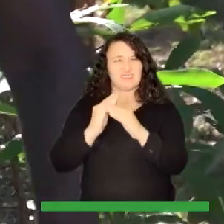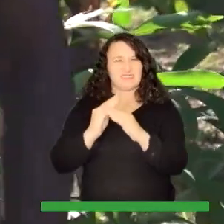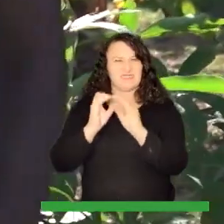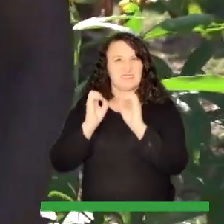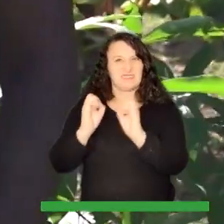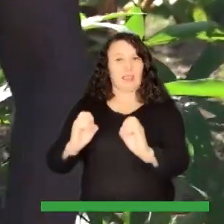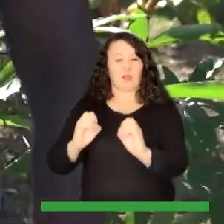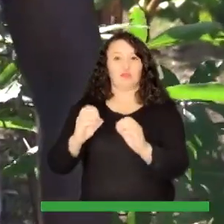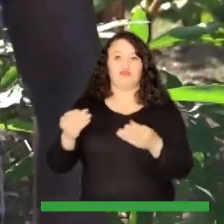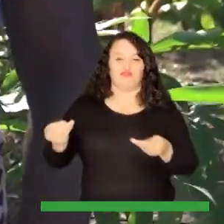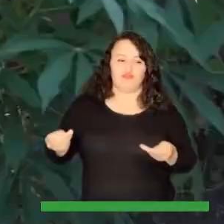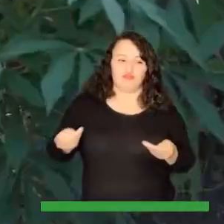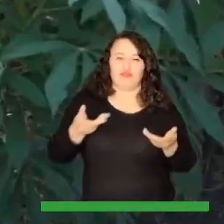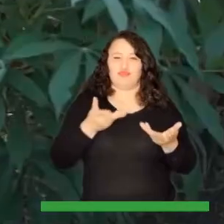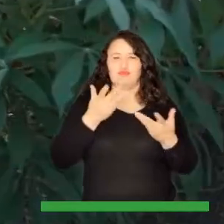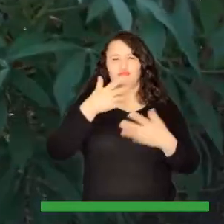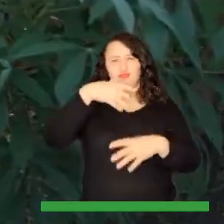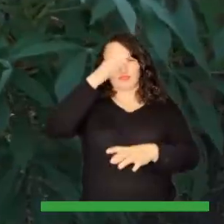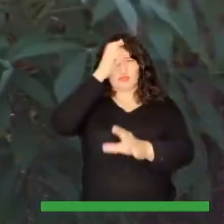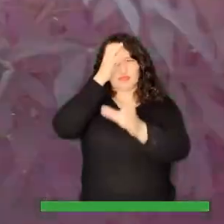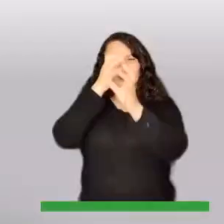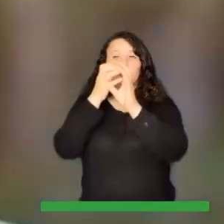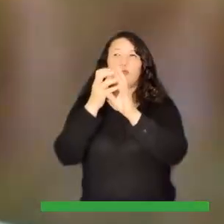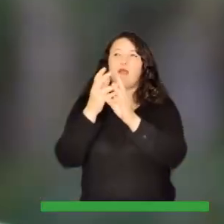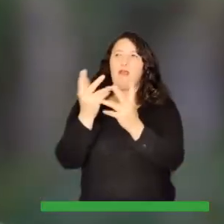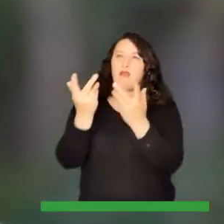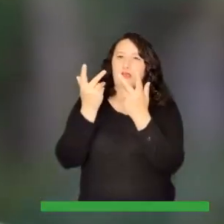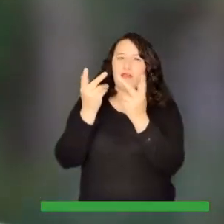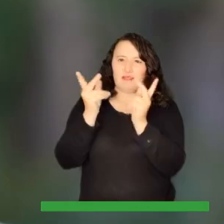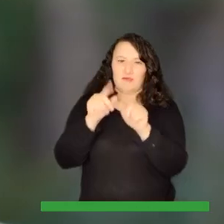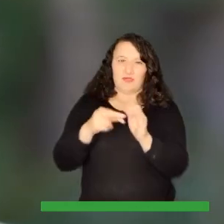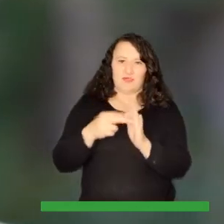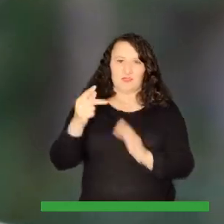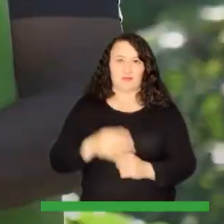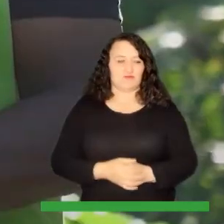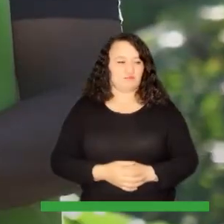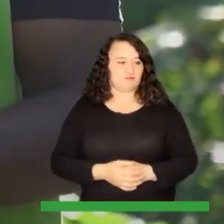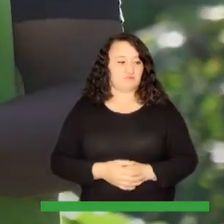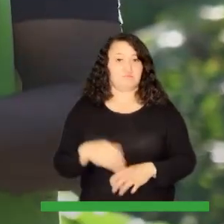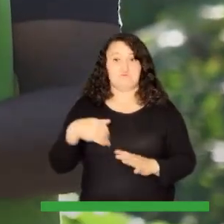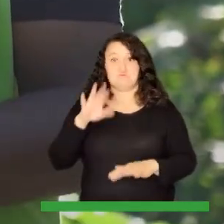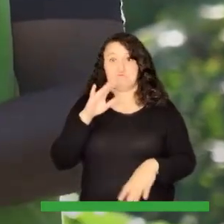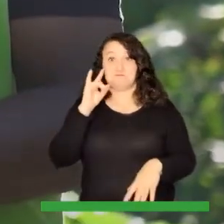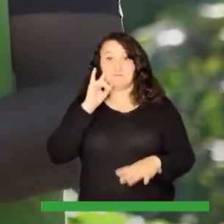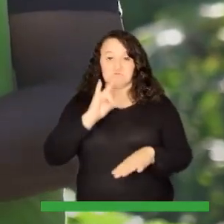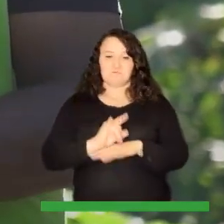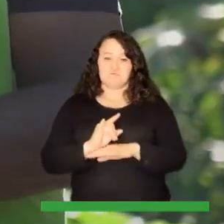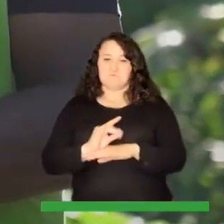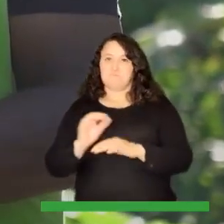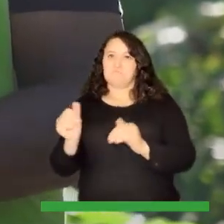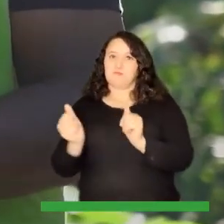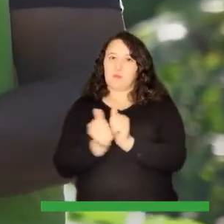prácticas fitosanitarias a su conocimiento ancestral. ¿Qué tipo de acompañamiento que hacemos? Más que todo es vigilando